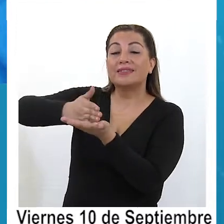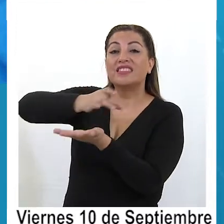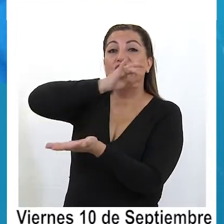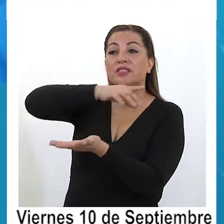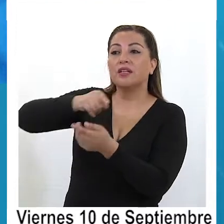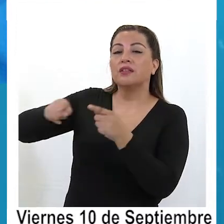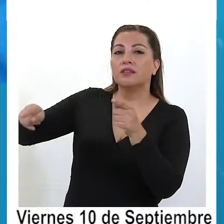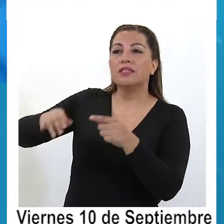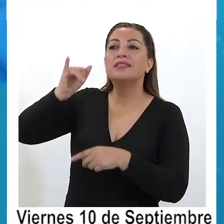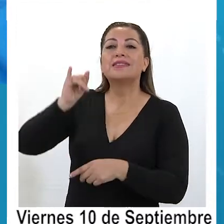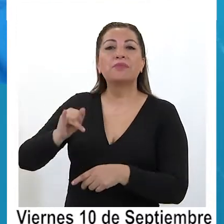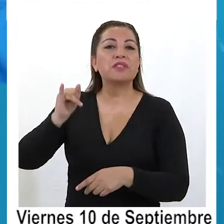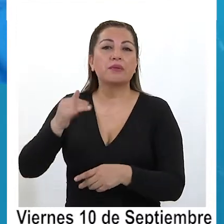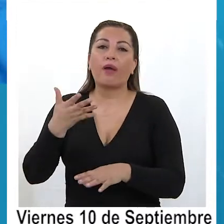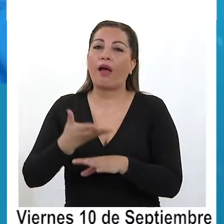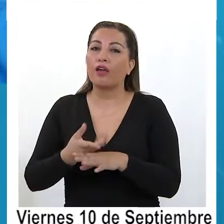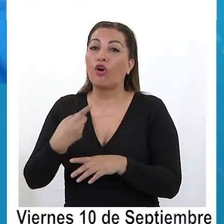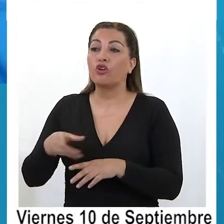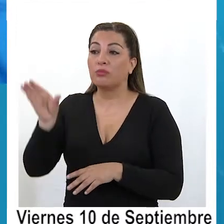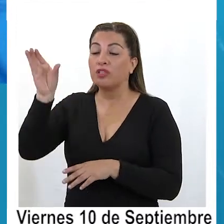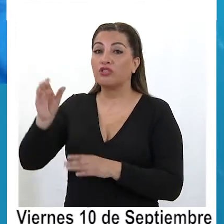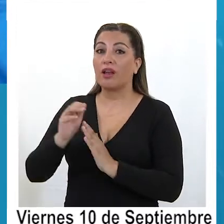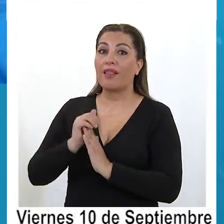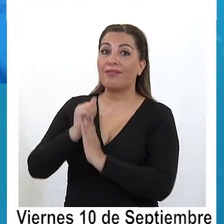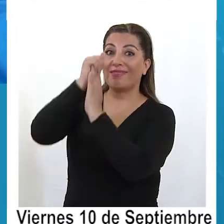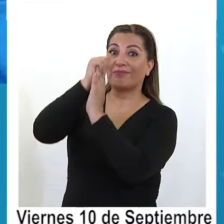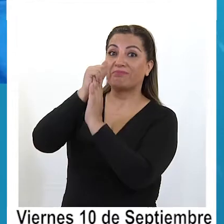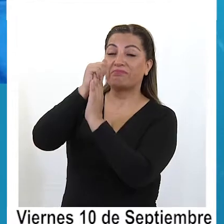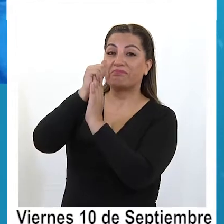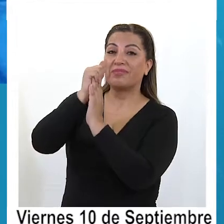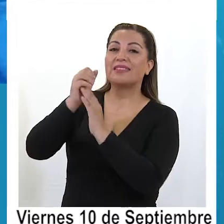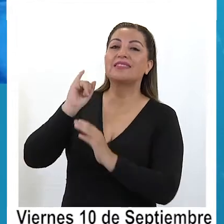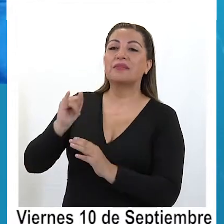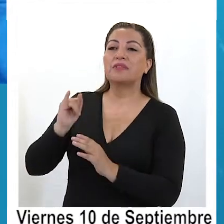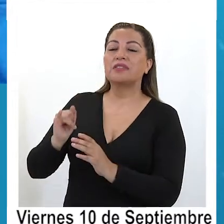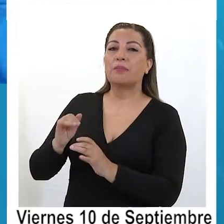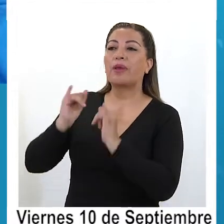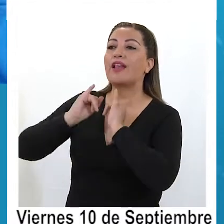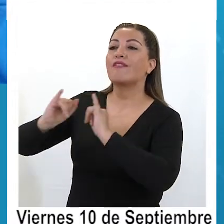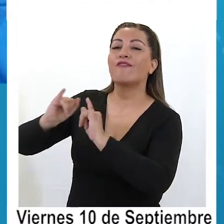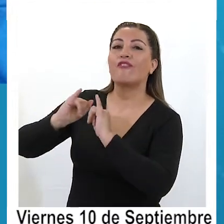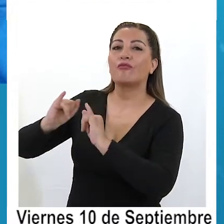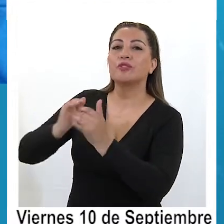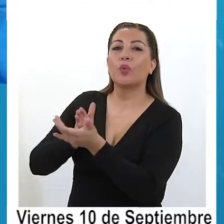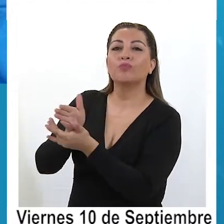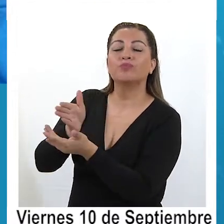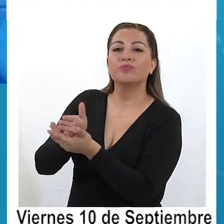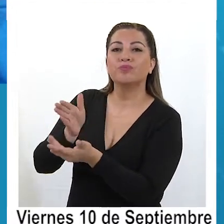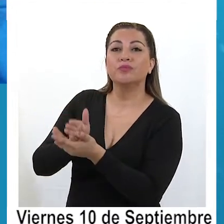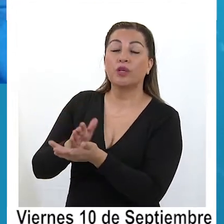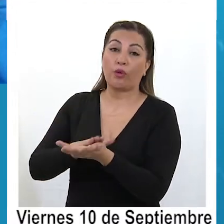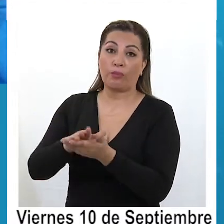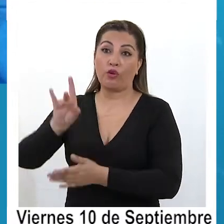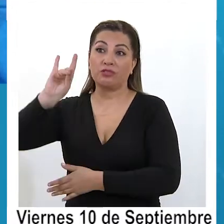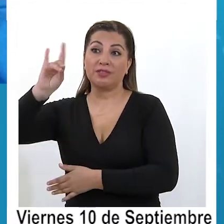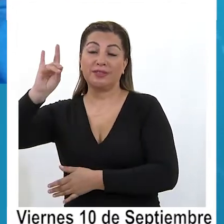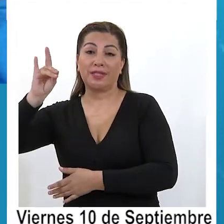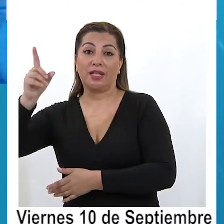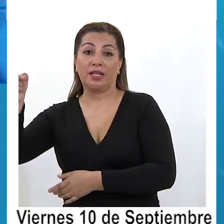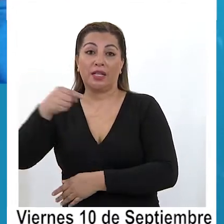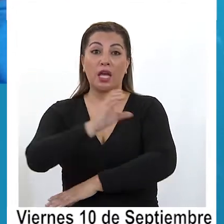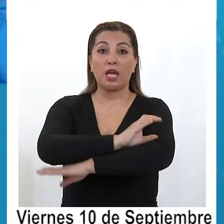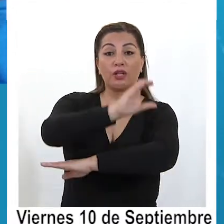siempre asesorados por un tercero que dirige, por ejemplo, el grupo del traspaso fronterizo en la zona de Colchane, desde Bolivia hacia Chile, o